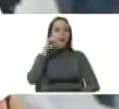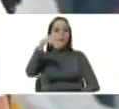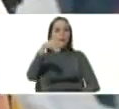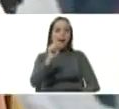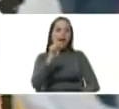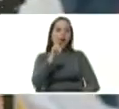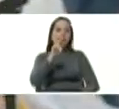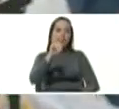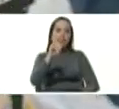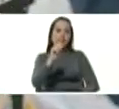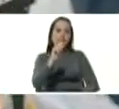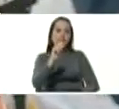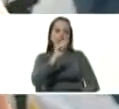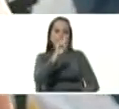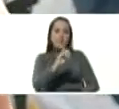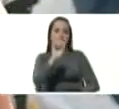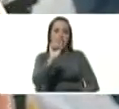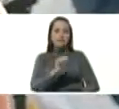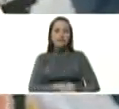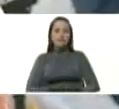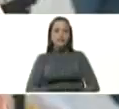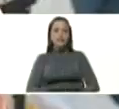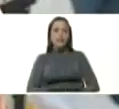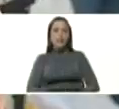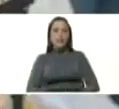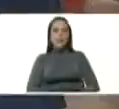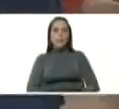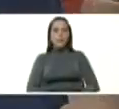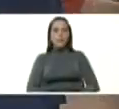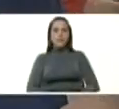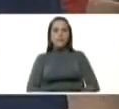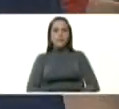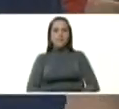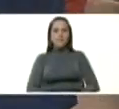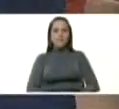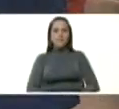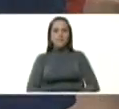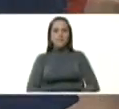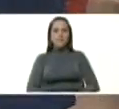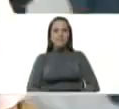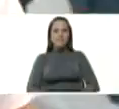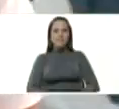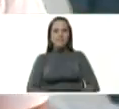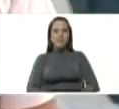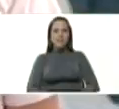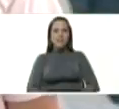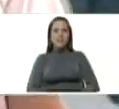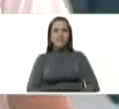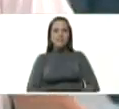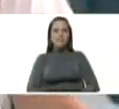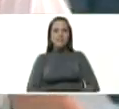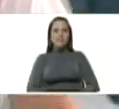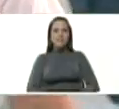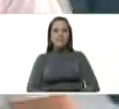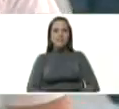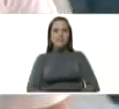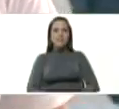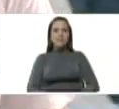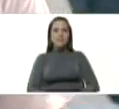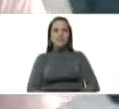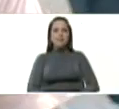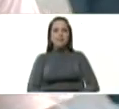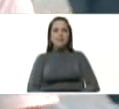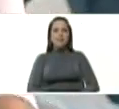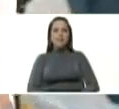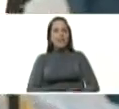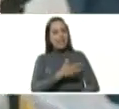Torres. Torres. A su orden. A mi orden. Bueno, sí, yo señor. A tu orden también. Gracias, gracias. Lo que usted